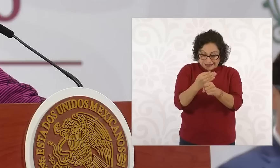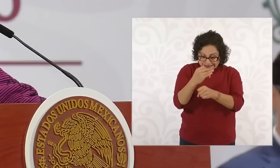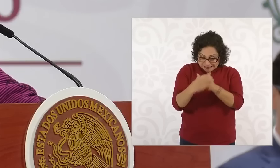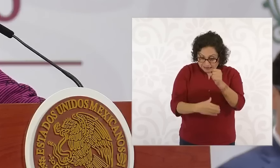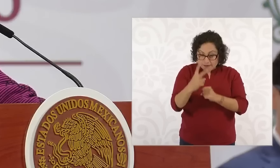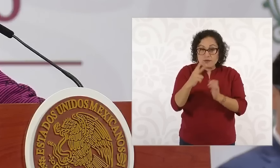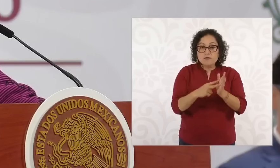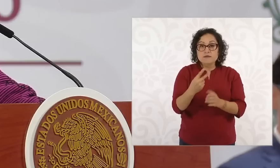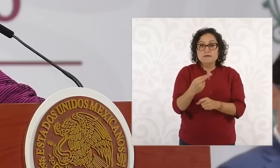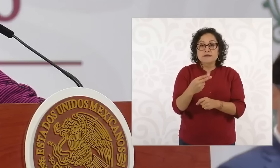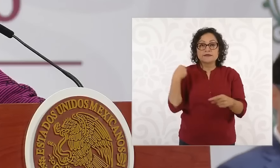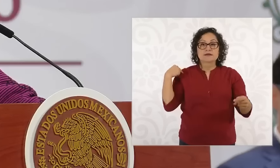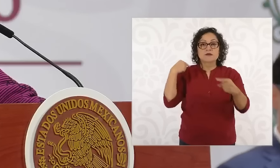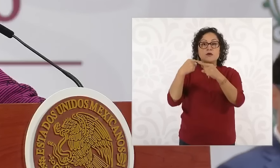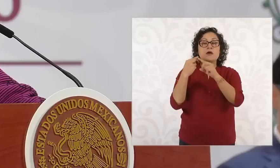porque